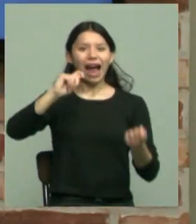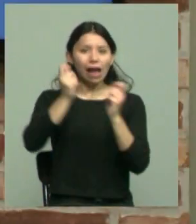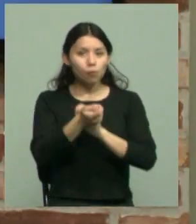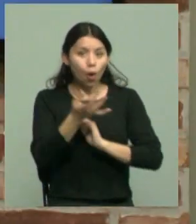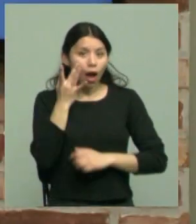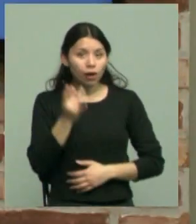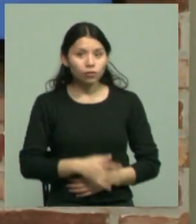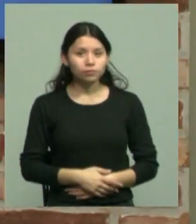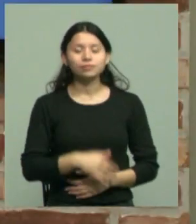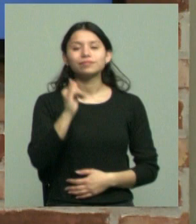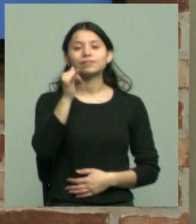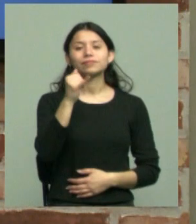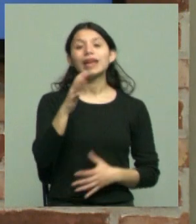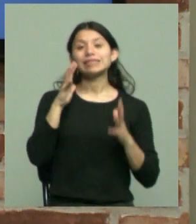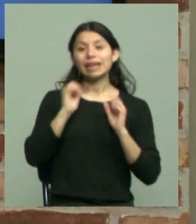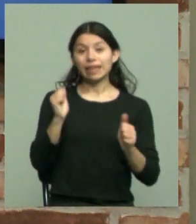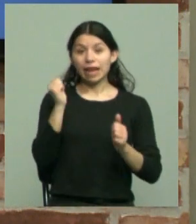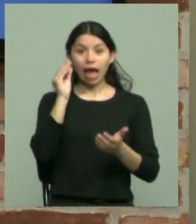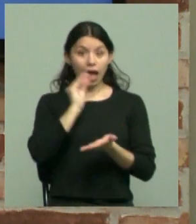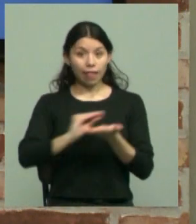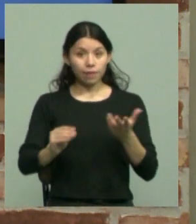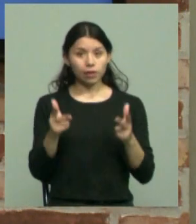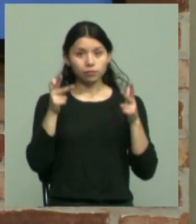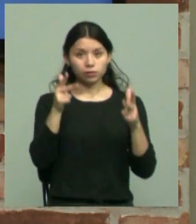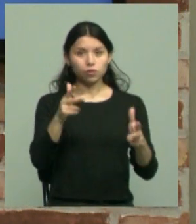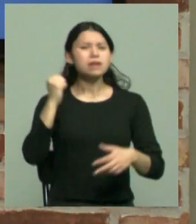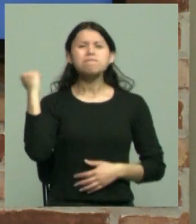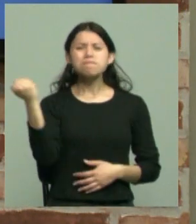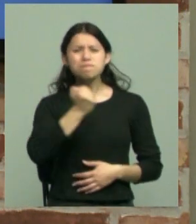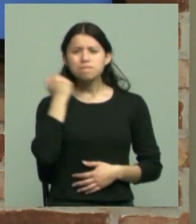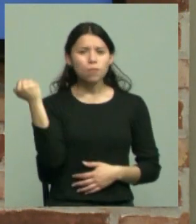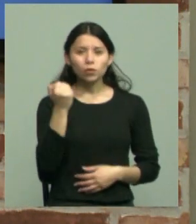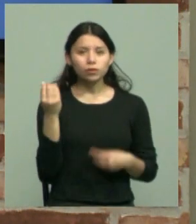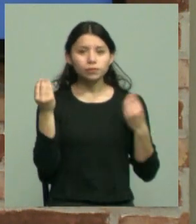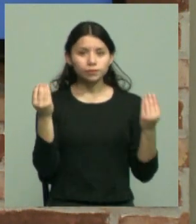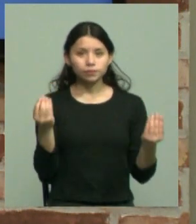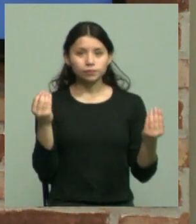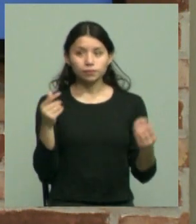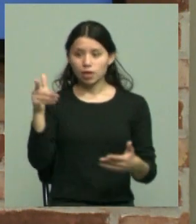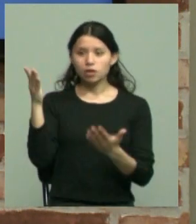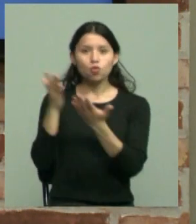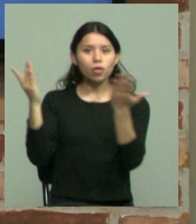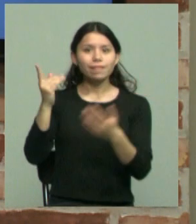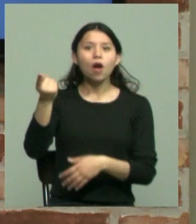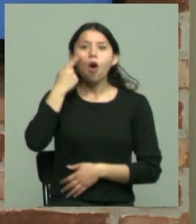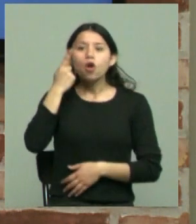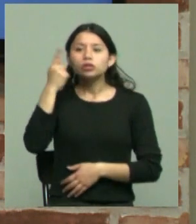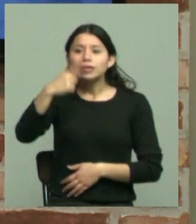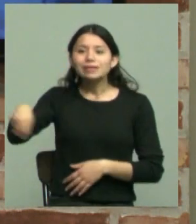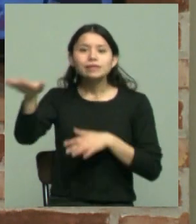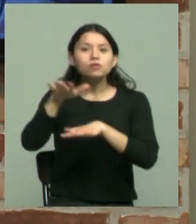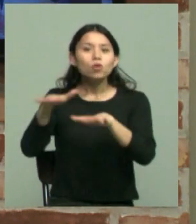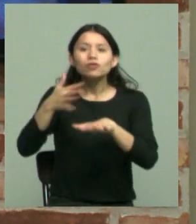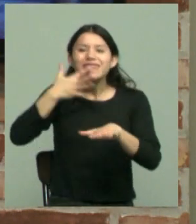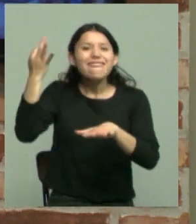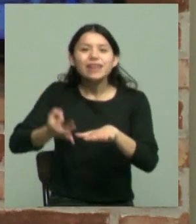nos decían desde la Secretaría Académica que lo fundamental es conocer y perfilar a las y los estudiantes. No se pueden implementar medidas